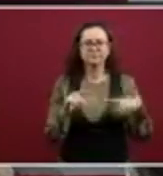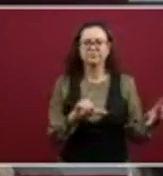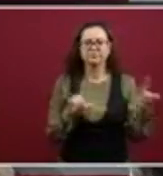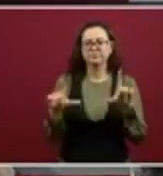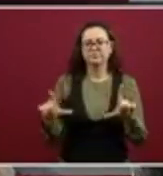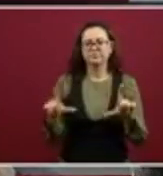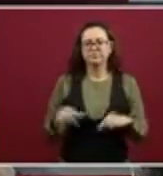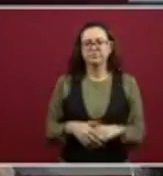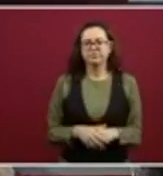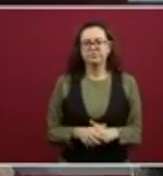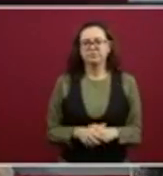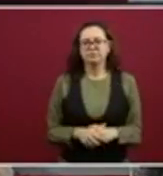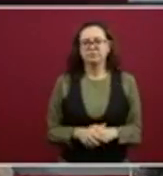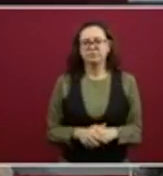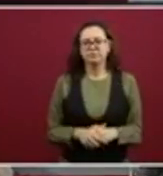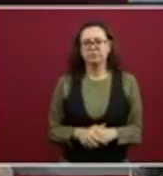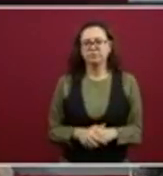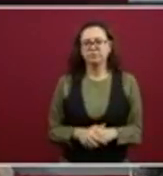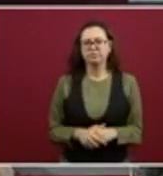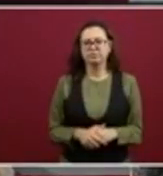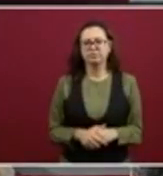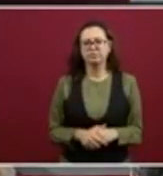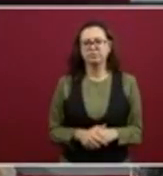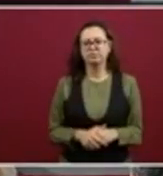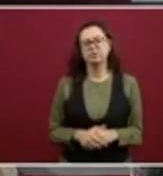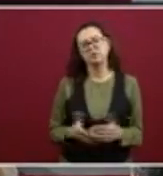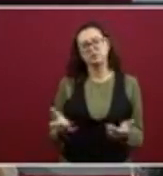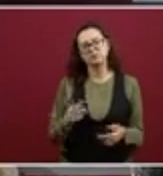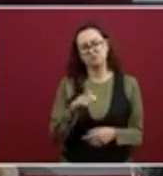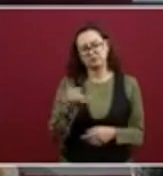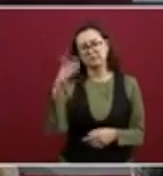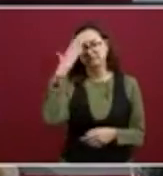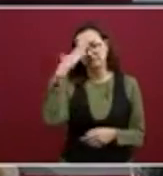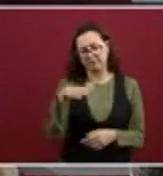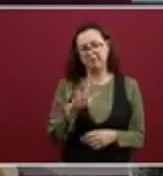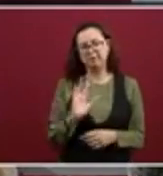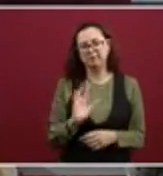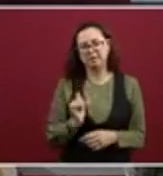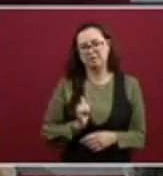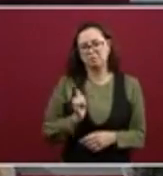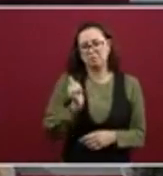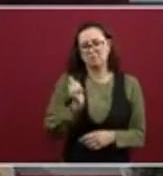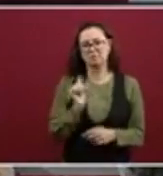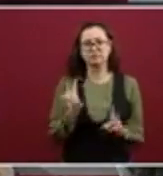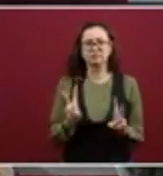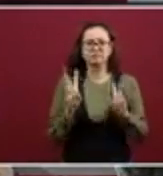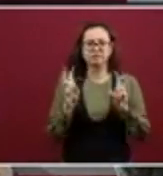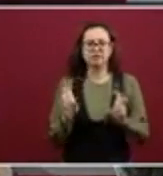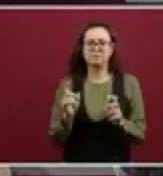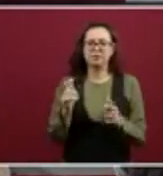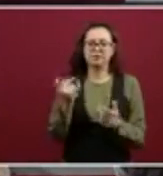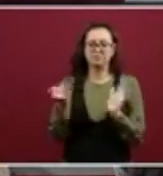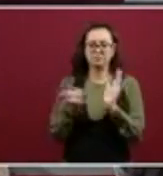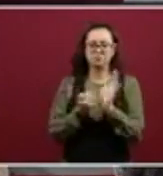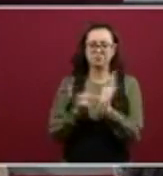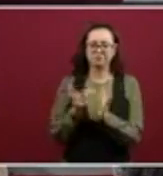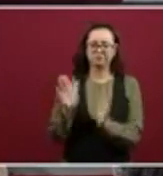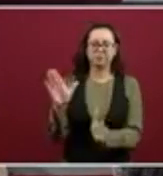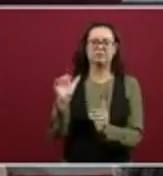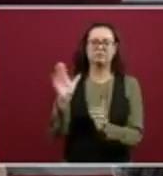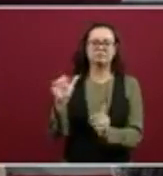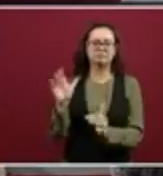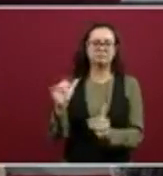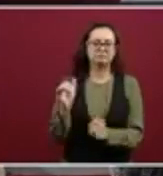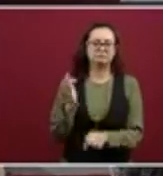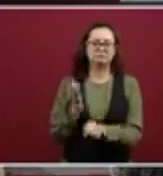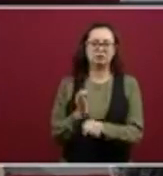Y bueno, para tener una idea, ya aprovechando el comercial, la situación de la recaudación en este momento en términos reales,